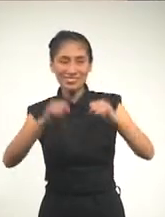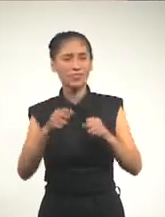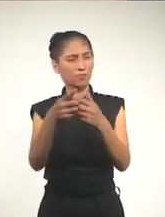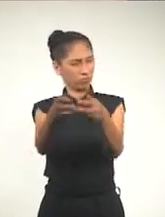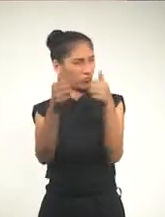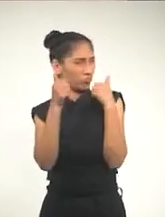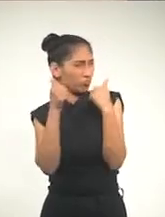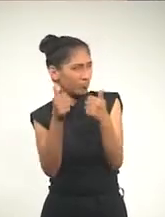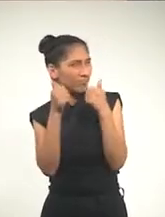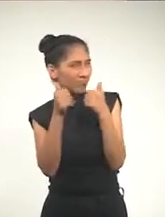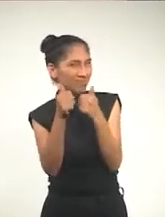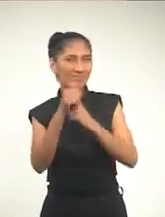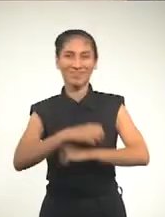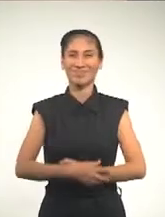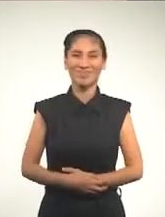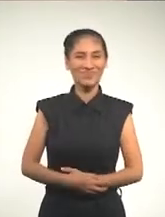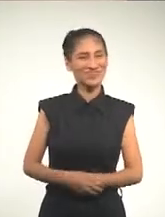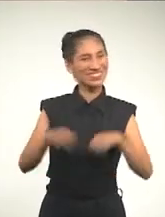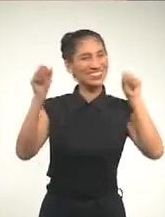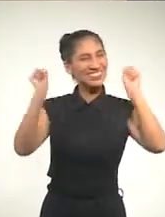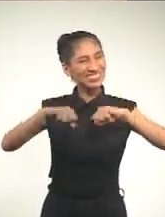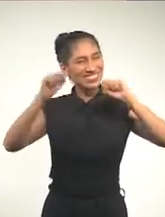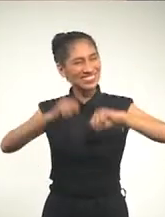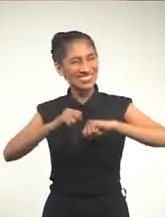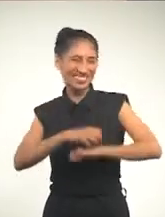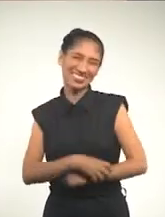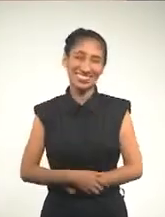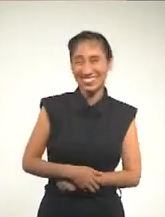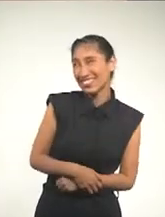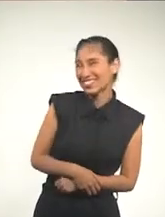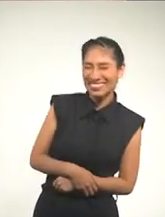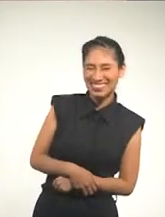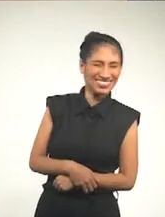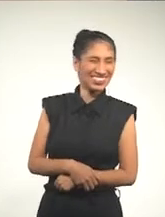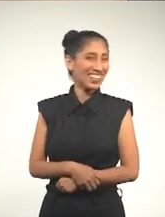¡Sí! ¡Lo haces muy bien! ¡Sí!